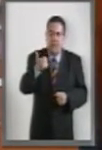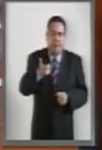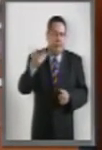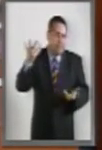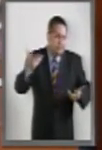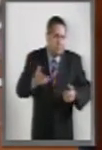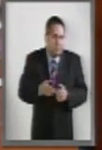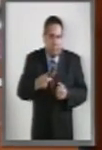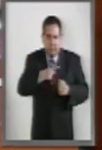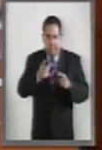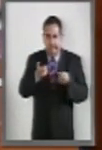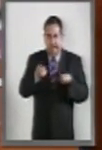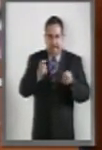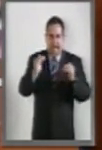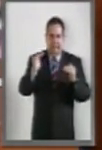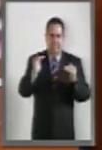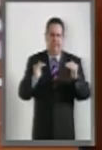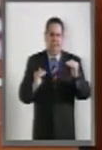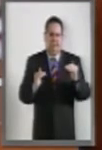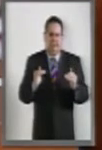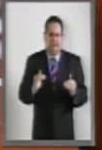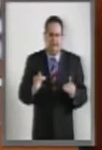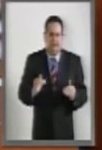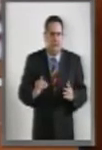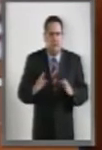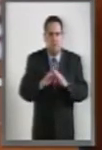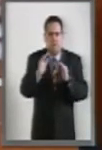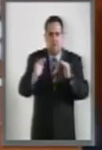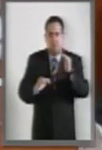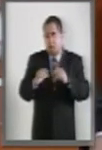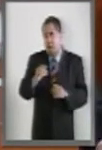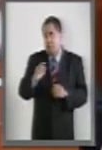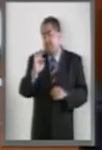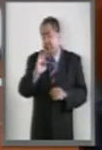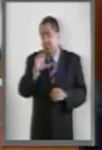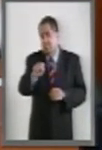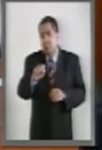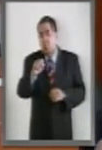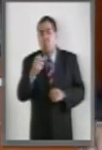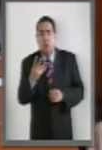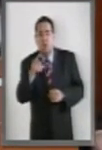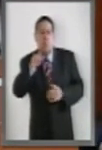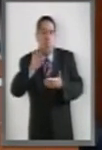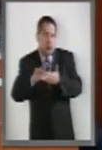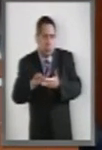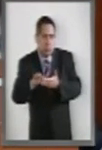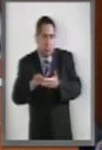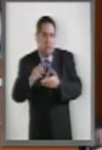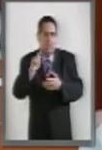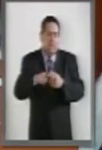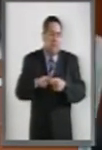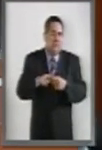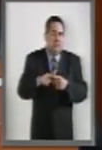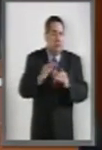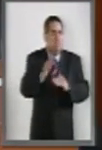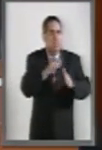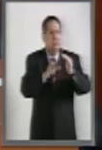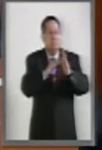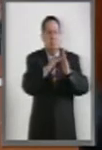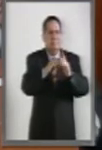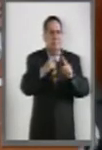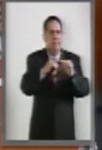de ajustarse en la medida que el tipo de cambio se ajuste. Casi 4 puntos, que son poco más de la tercera parte del crecimiento, se